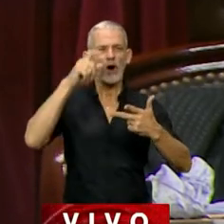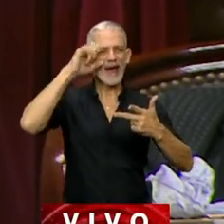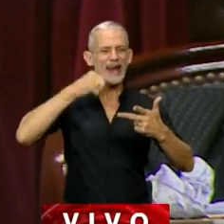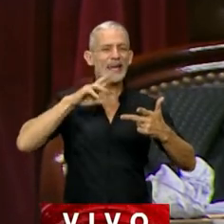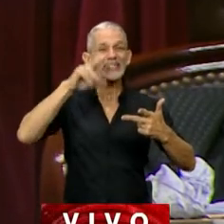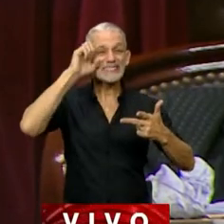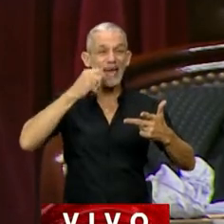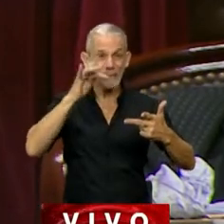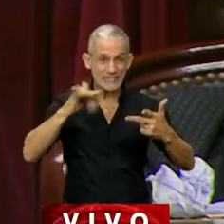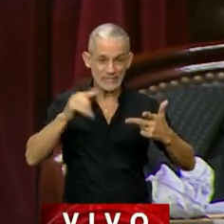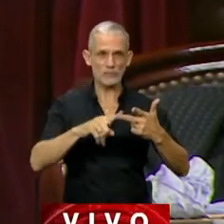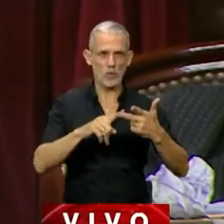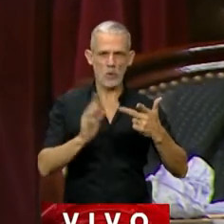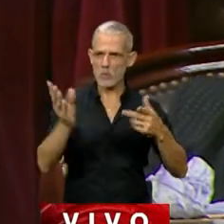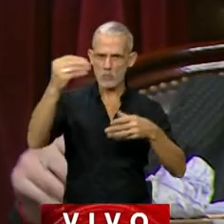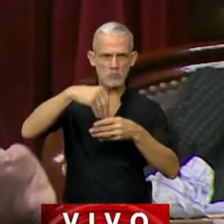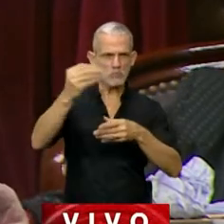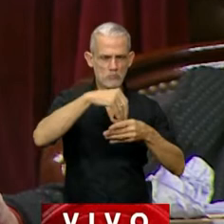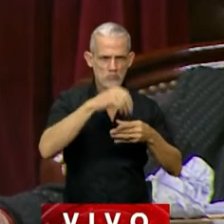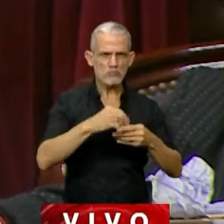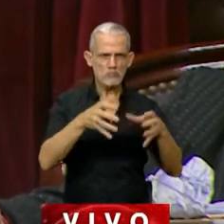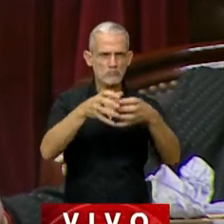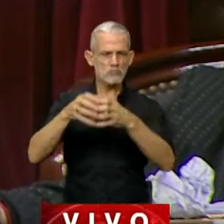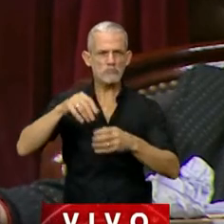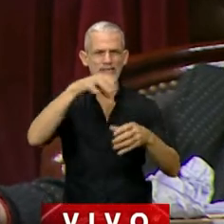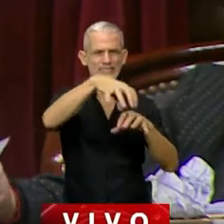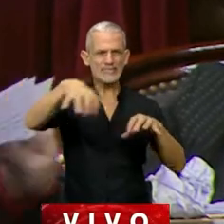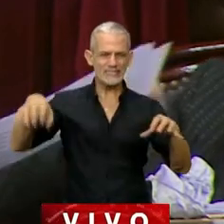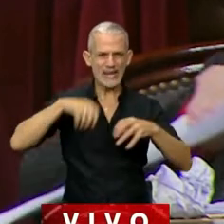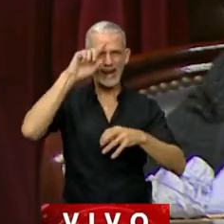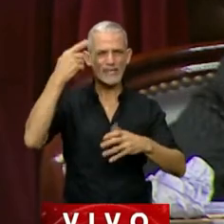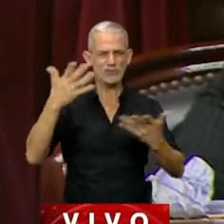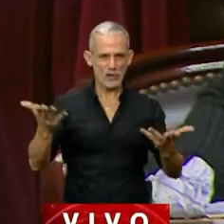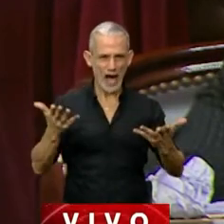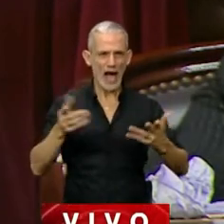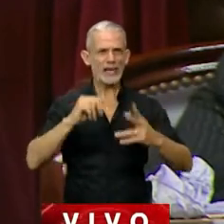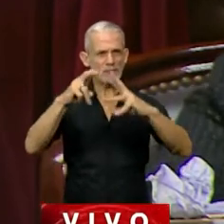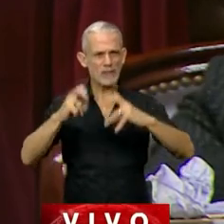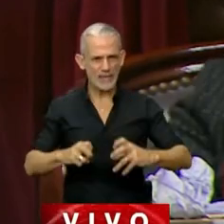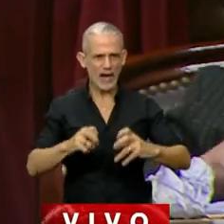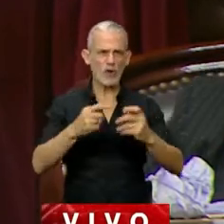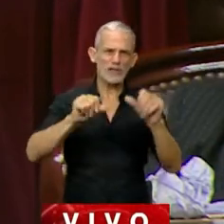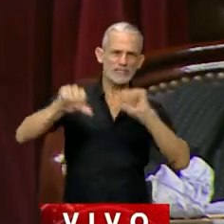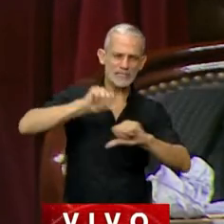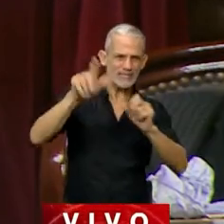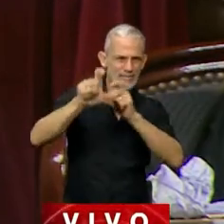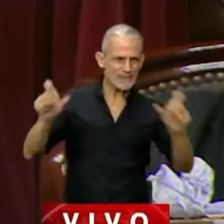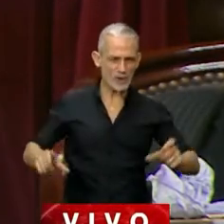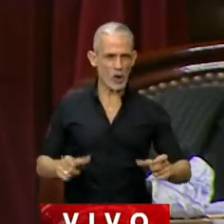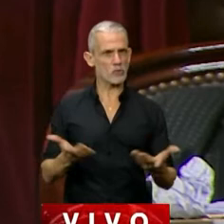y se ha construido con una amplia participación de diversos organismos nacionales, de investigadores, de